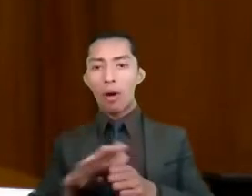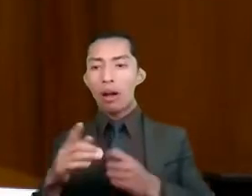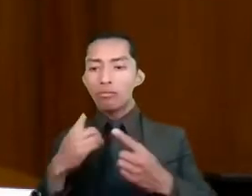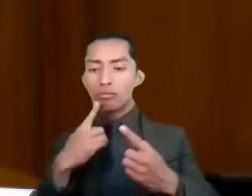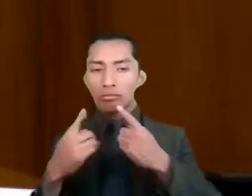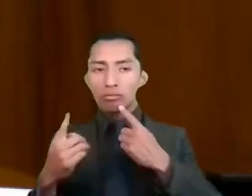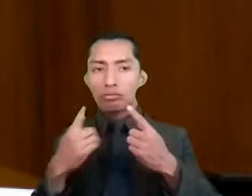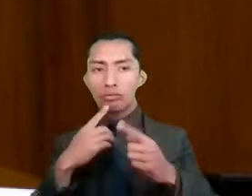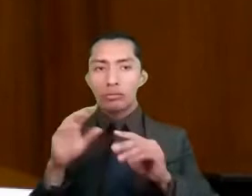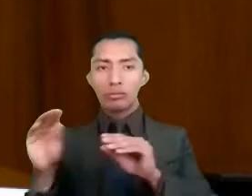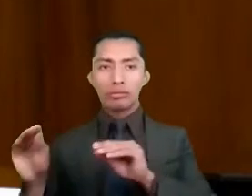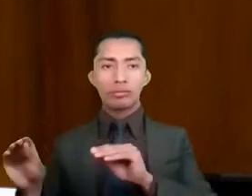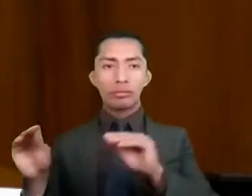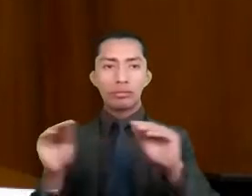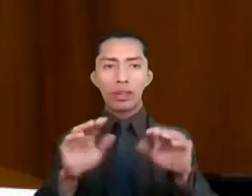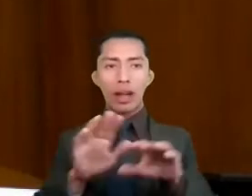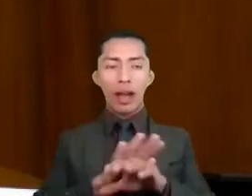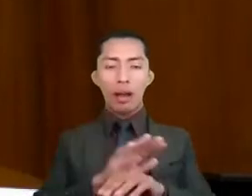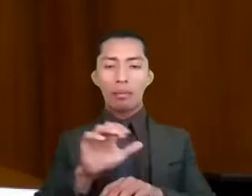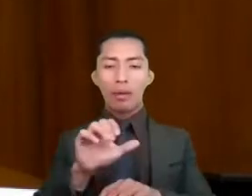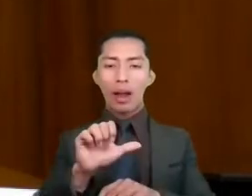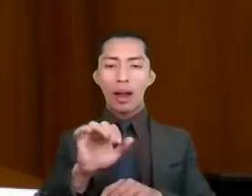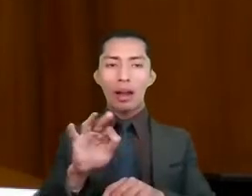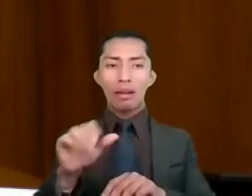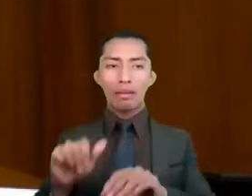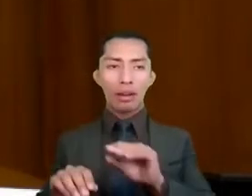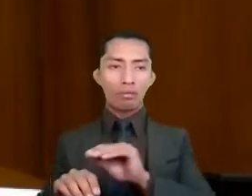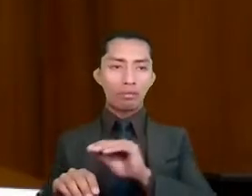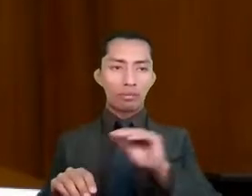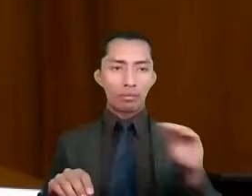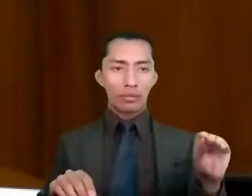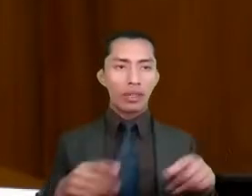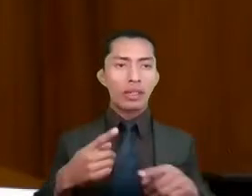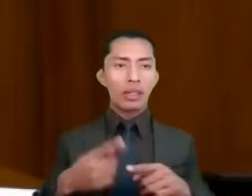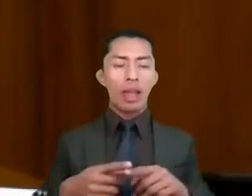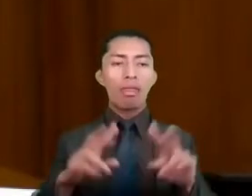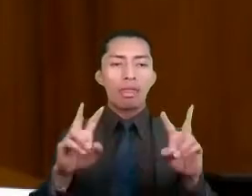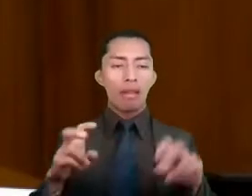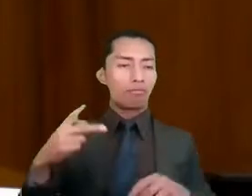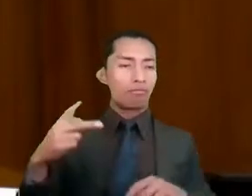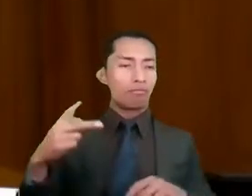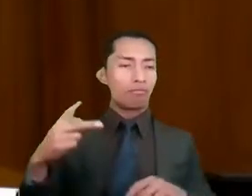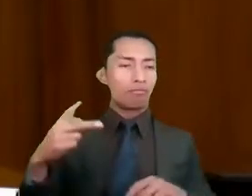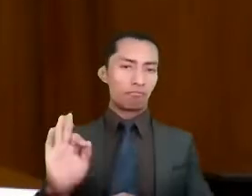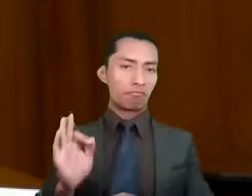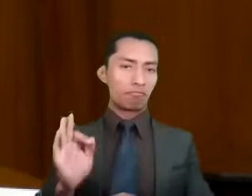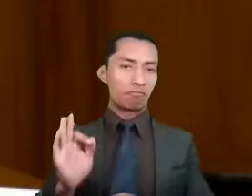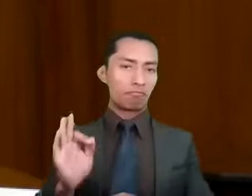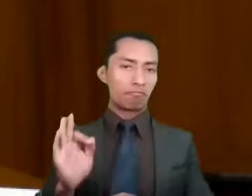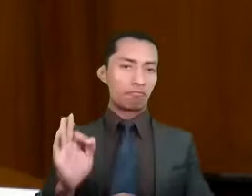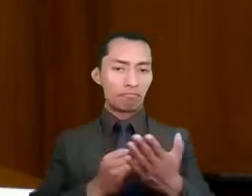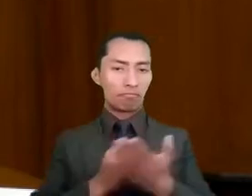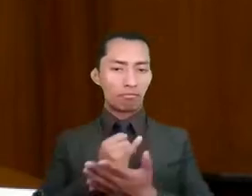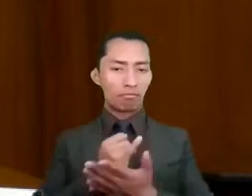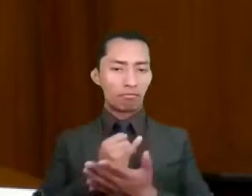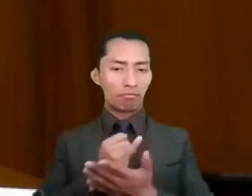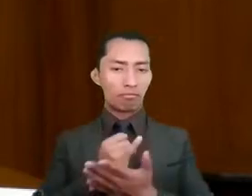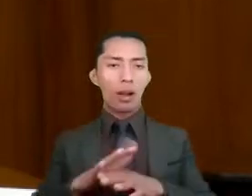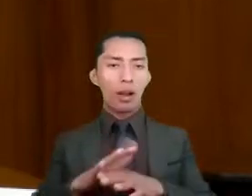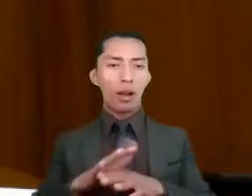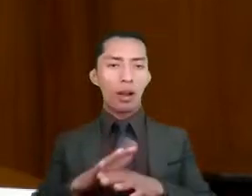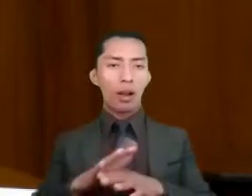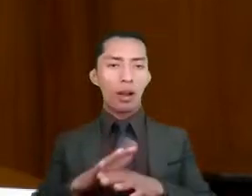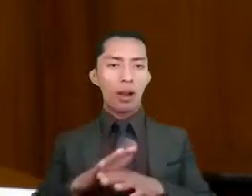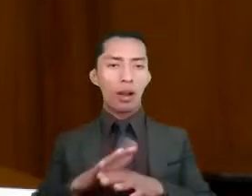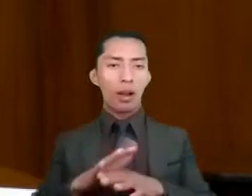el Aeropuerto Felipe Ángeles y este es un tema que el Gobierno federal deberá tomar decisiones a tal efecto. El Estado de México ha